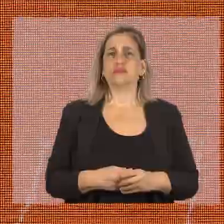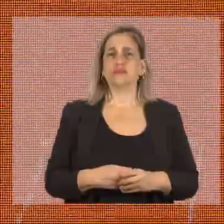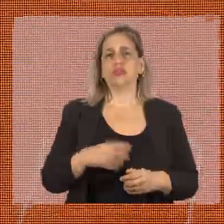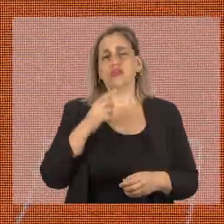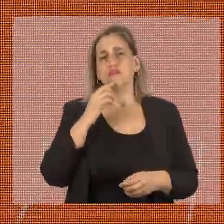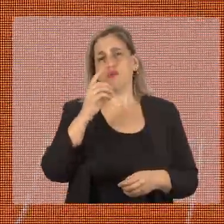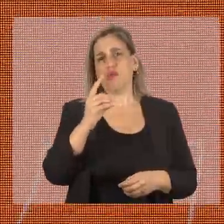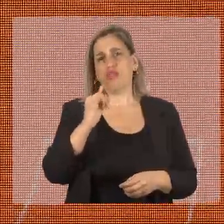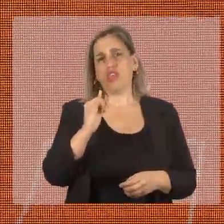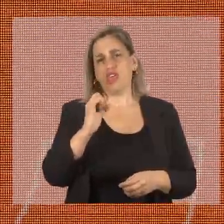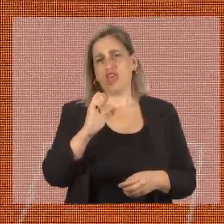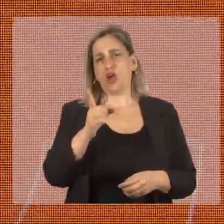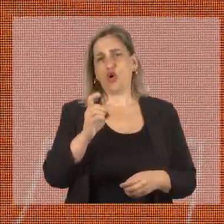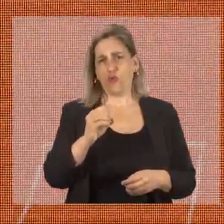a Diego, me olvidé de Diego.